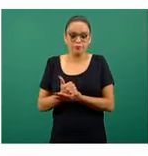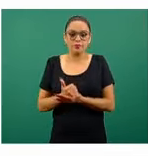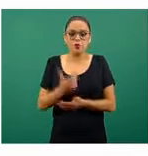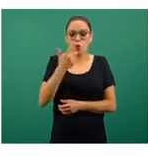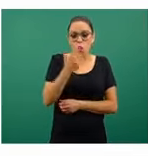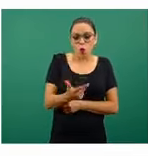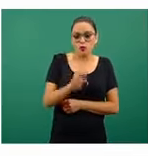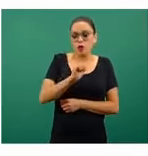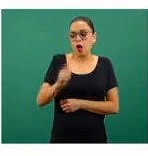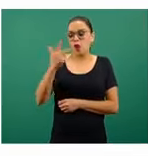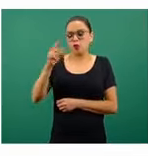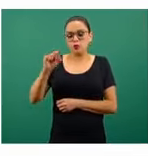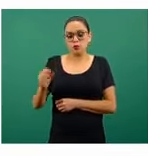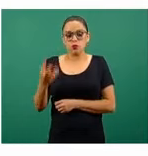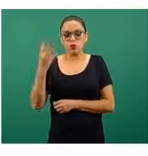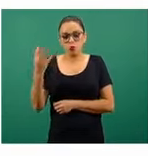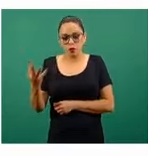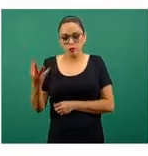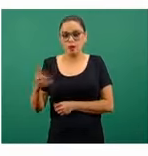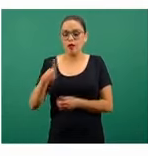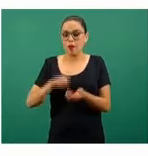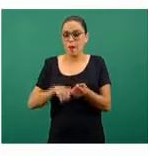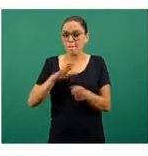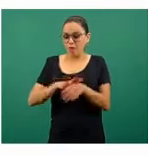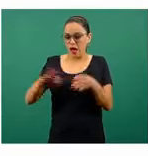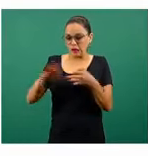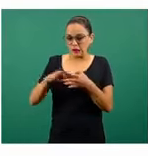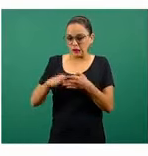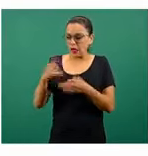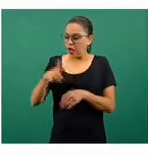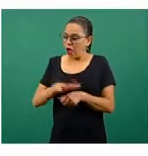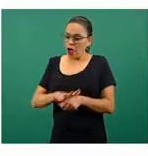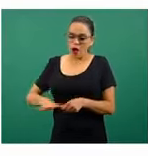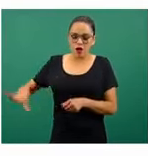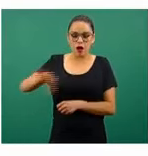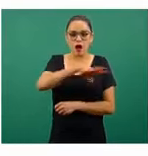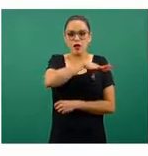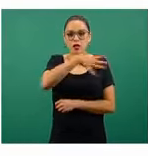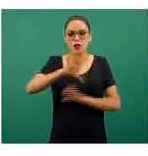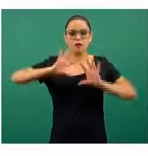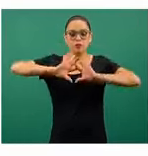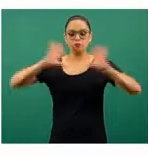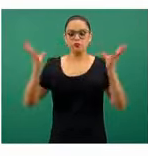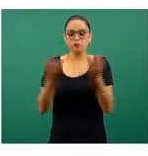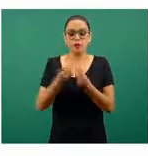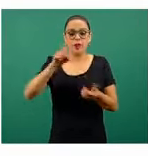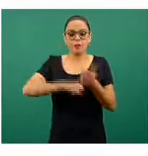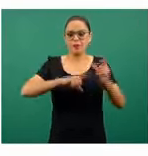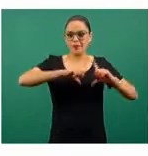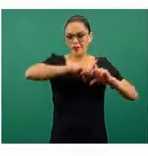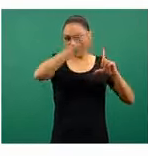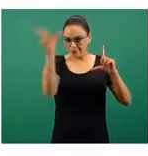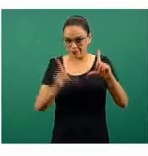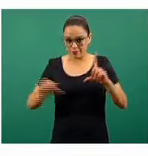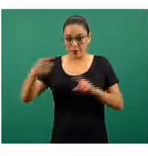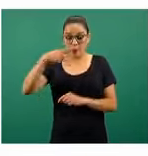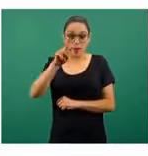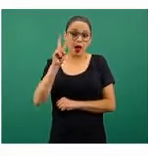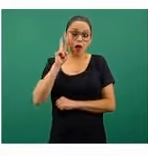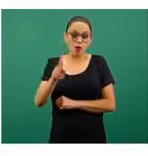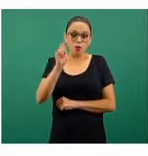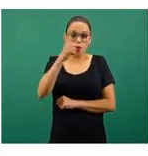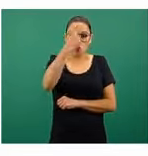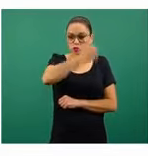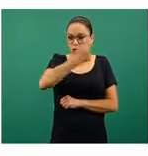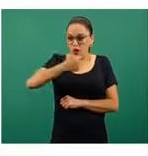más se acercan a la letalidad general que hasta el momento se ha acumulado a nivel nacional, pero cuando las vemos diferenciadas por cada